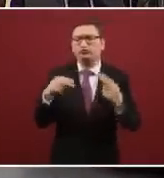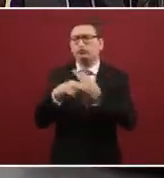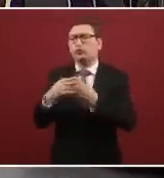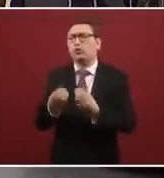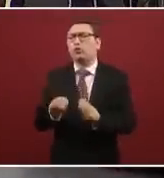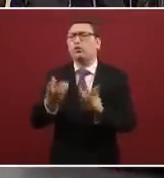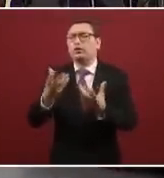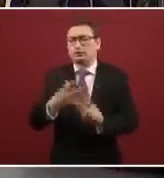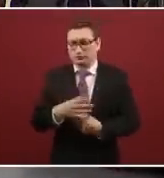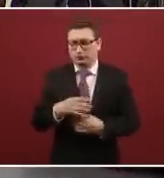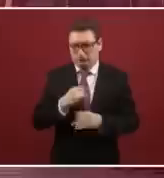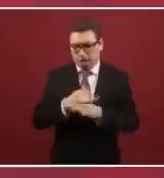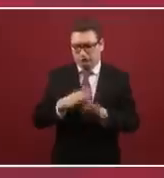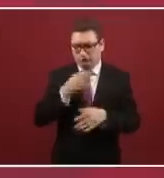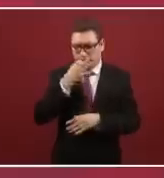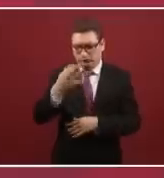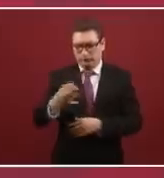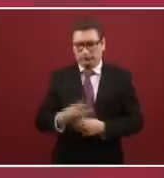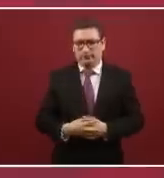¿cuántas